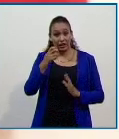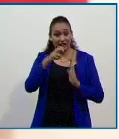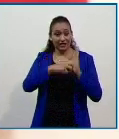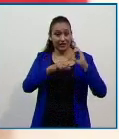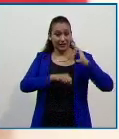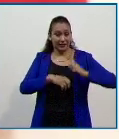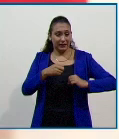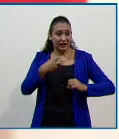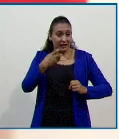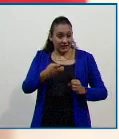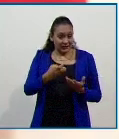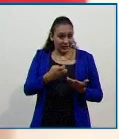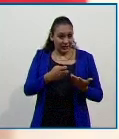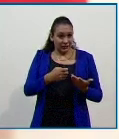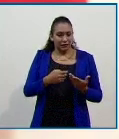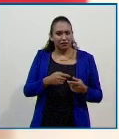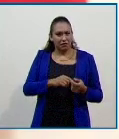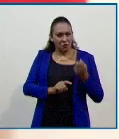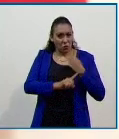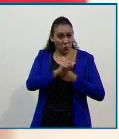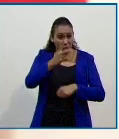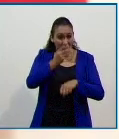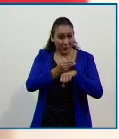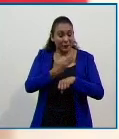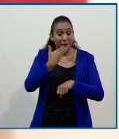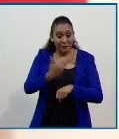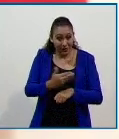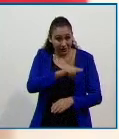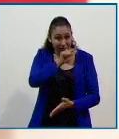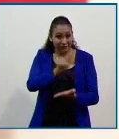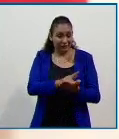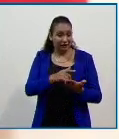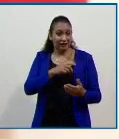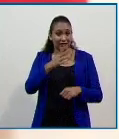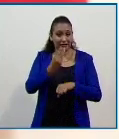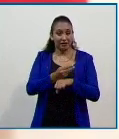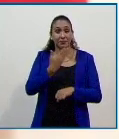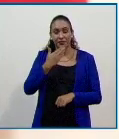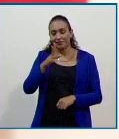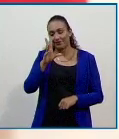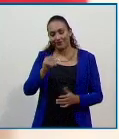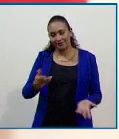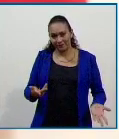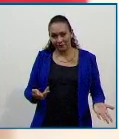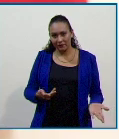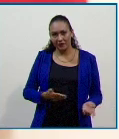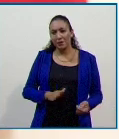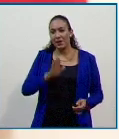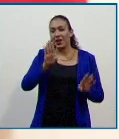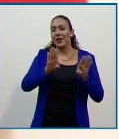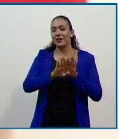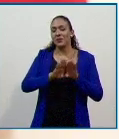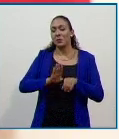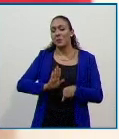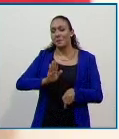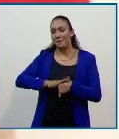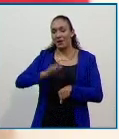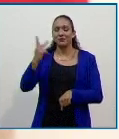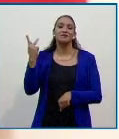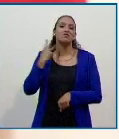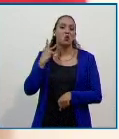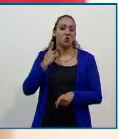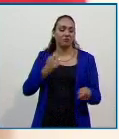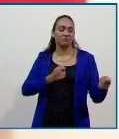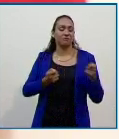Judicial no ataca las problemáticas estructurales del sistema de justicia en México, sino que su intención es